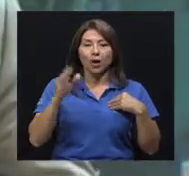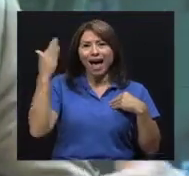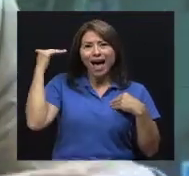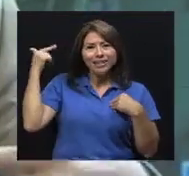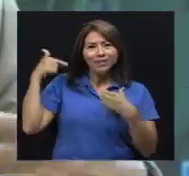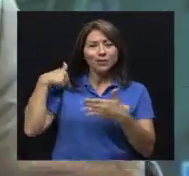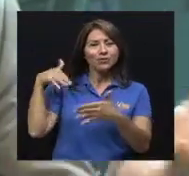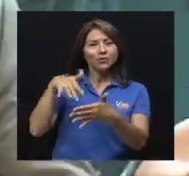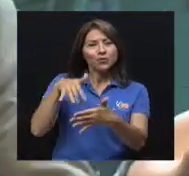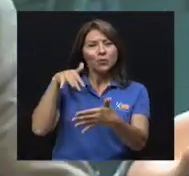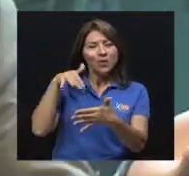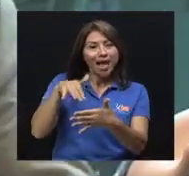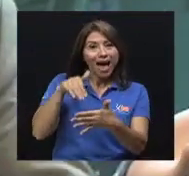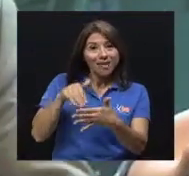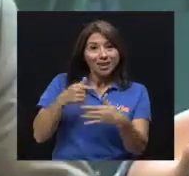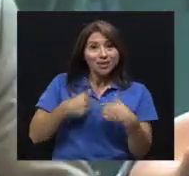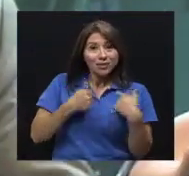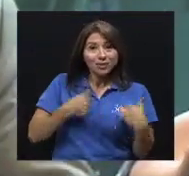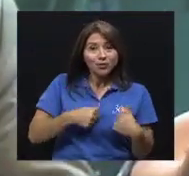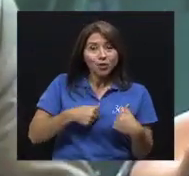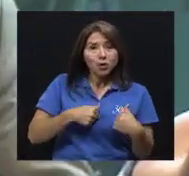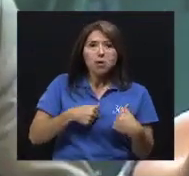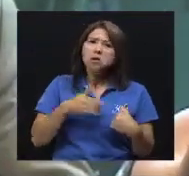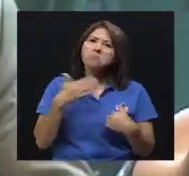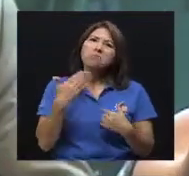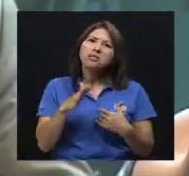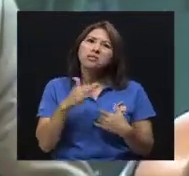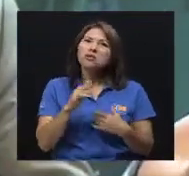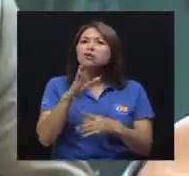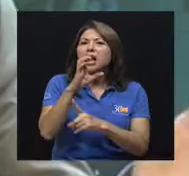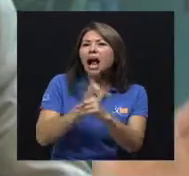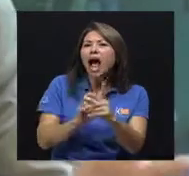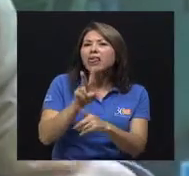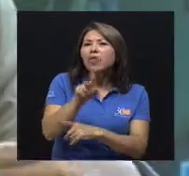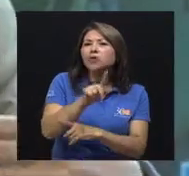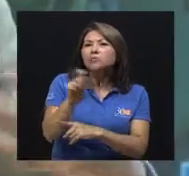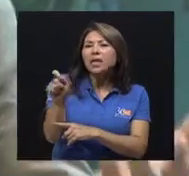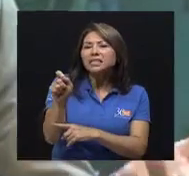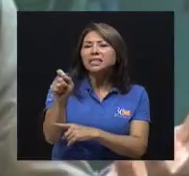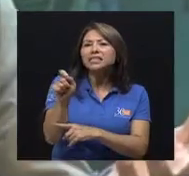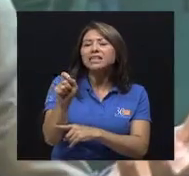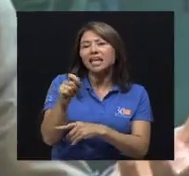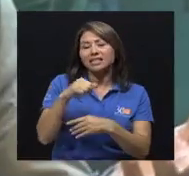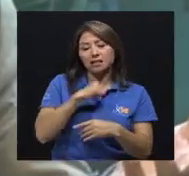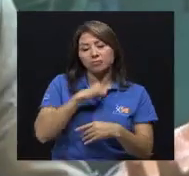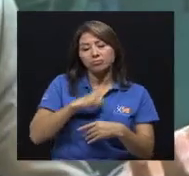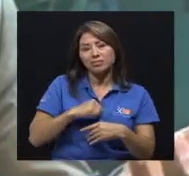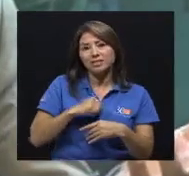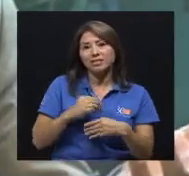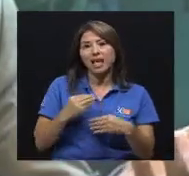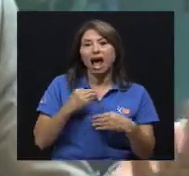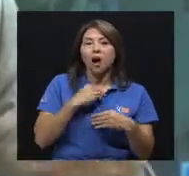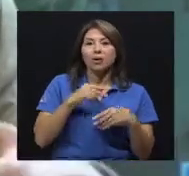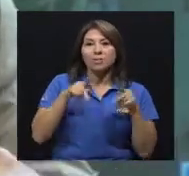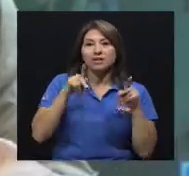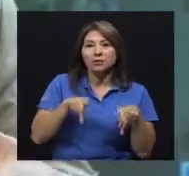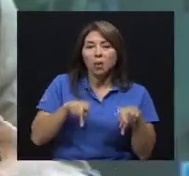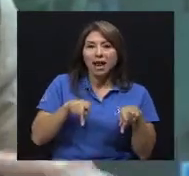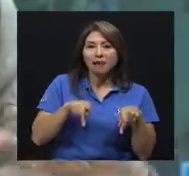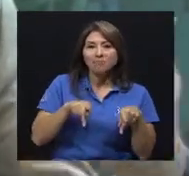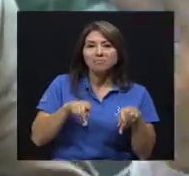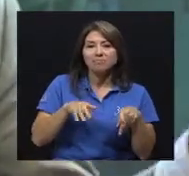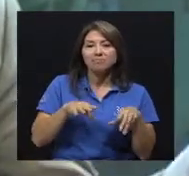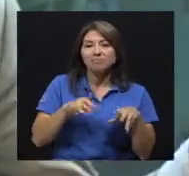marcapaso una vez cada 2 meses en pacientes. Es decir, era una enfermedad que de vez en cuando se presentaba en gente mayor. Hoy en